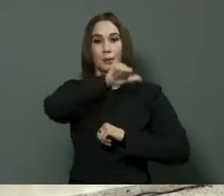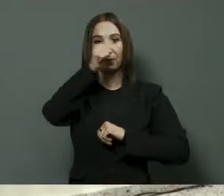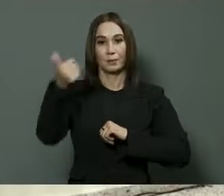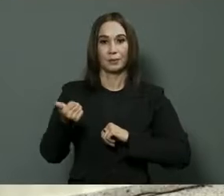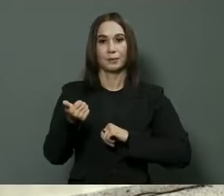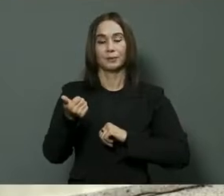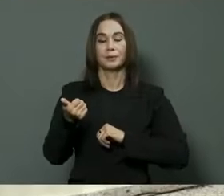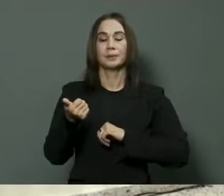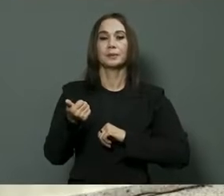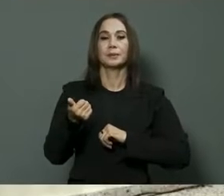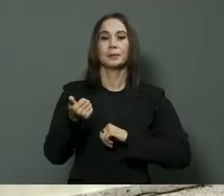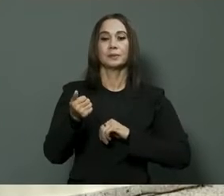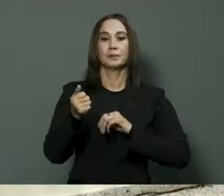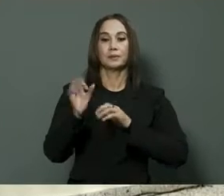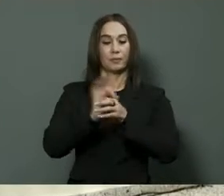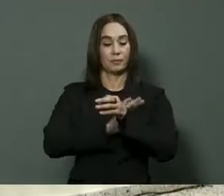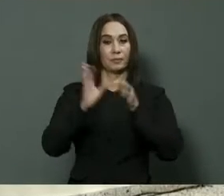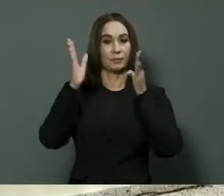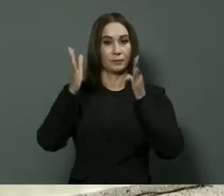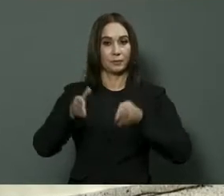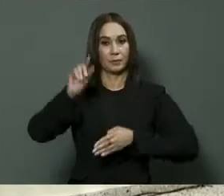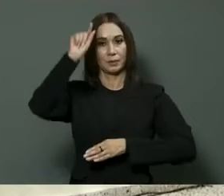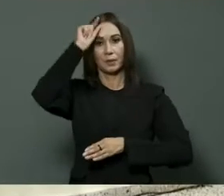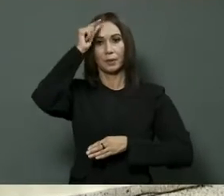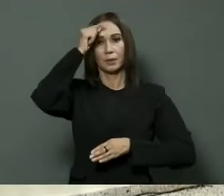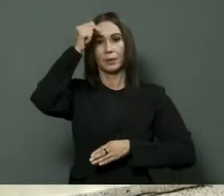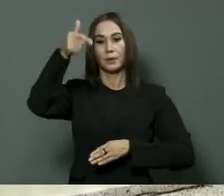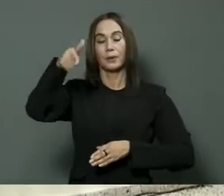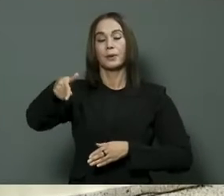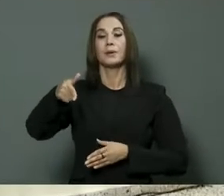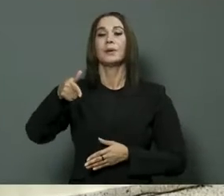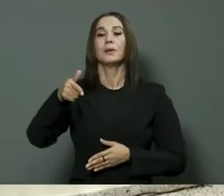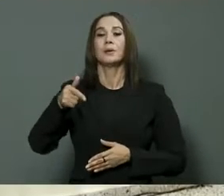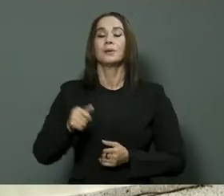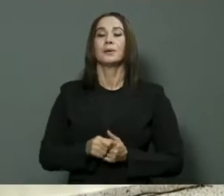demás funcionarios del gobierno central,